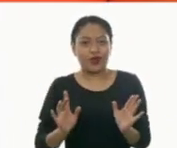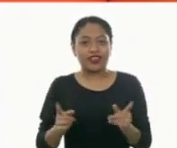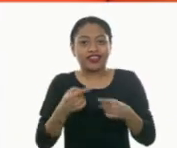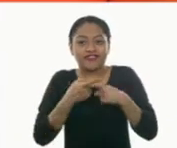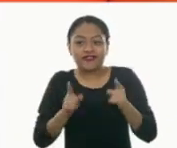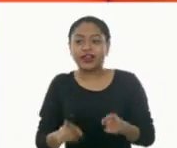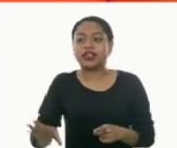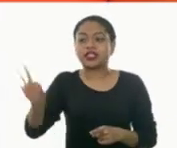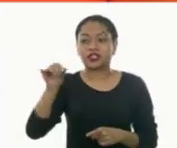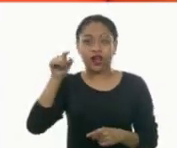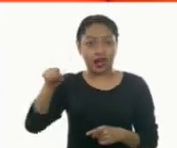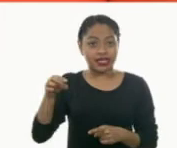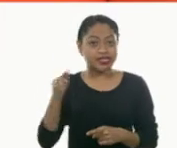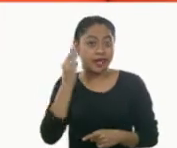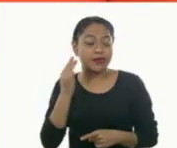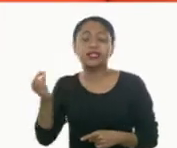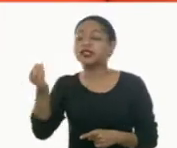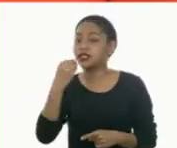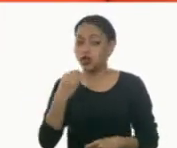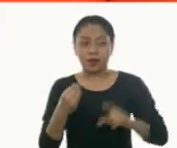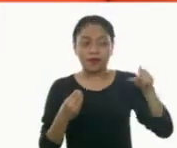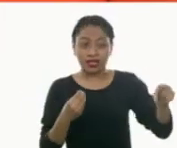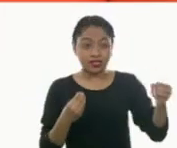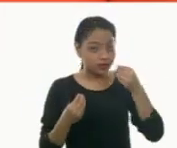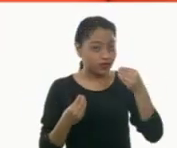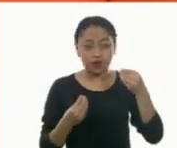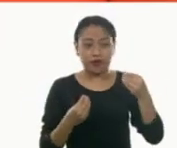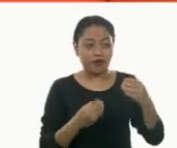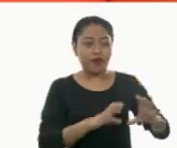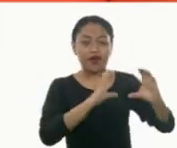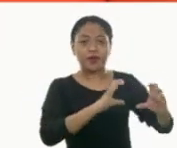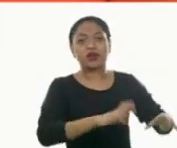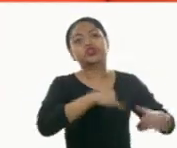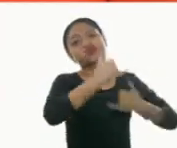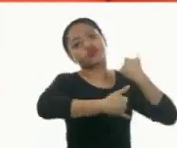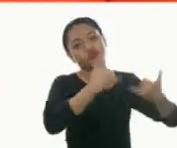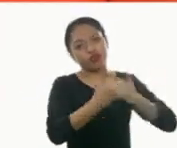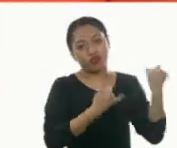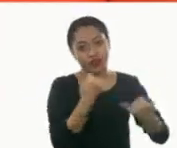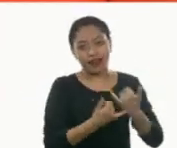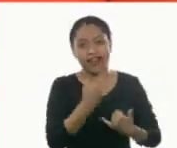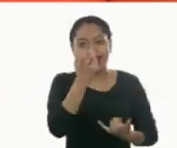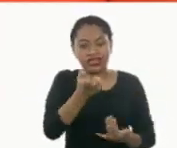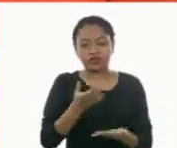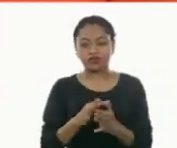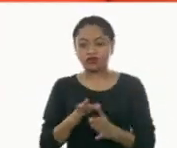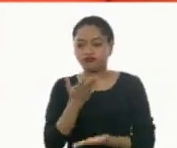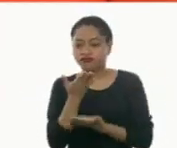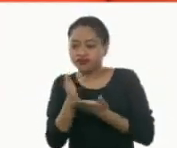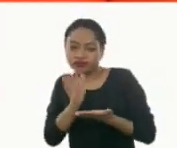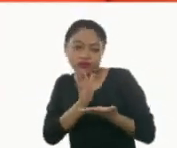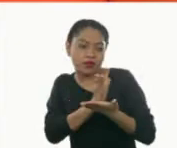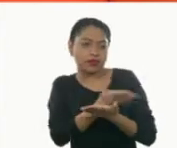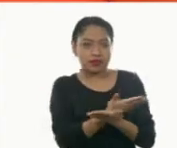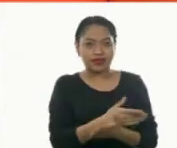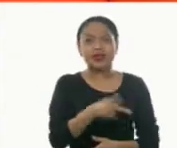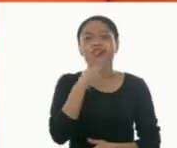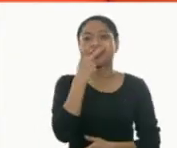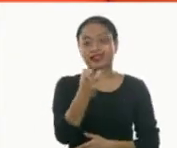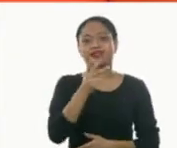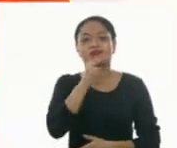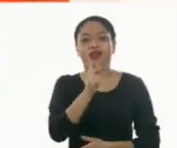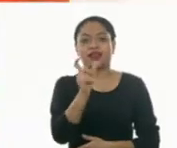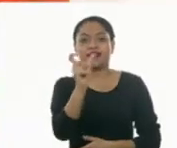y otra no se come. Que una es para jugar y rueda la pelota y la otra huele y sabe distinto. A eso